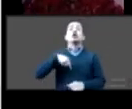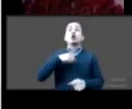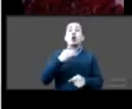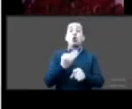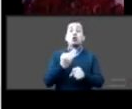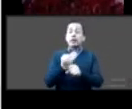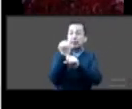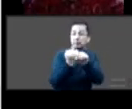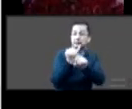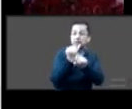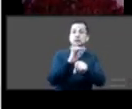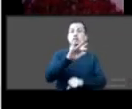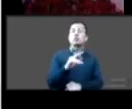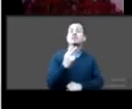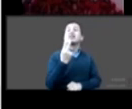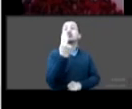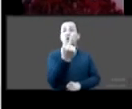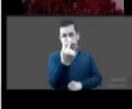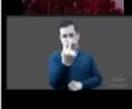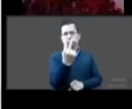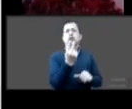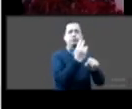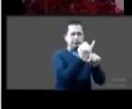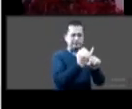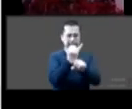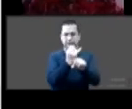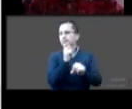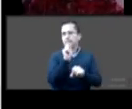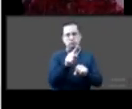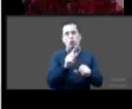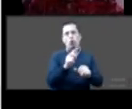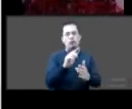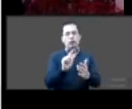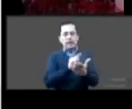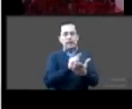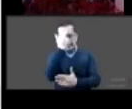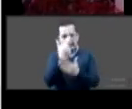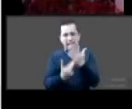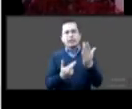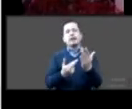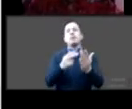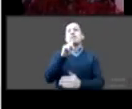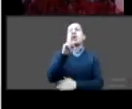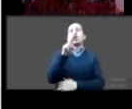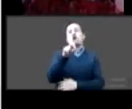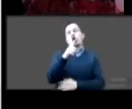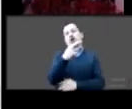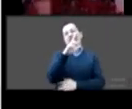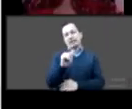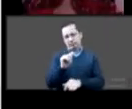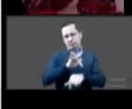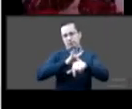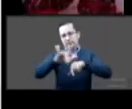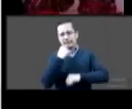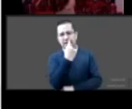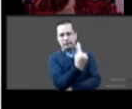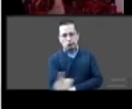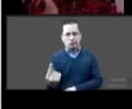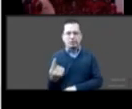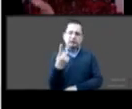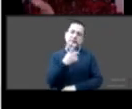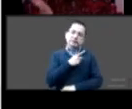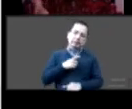el delito de pornografía infantil. Yo creo que ahí tenemos que ir cambiando, ¿no? Esto, ¿cómo